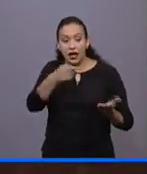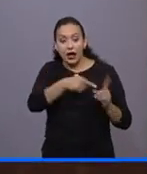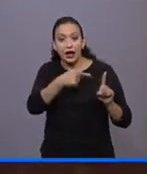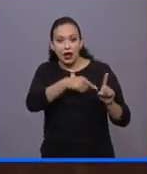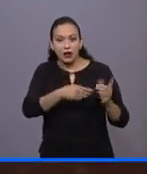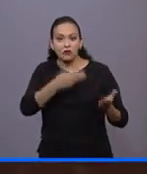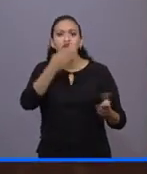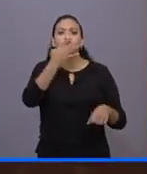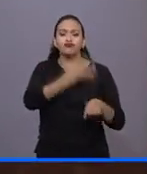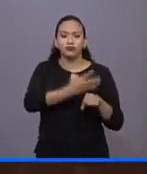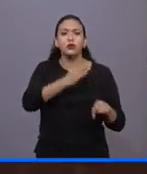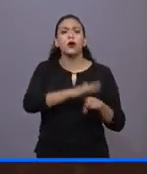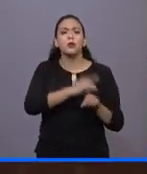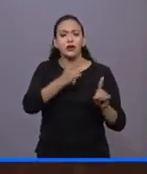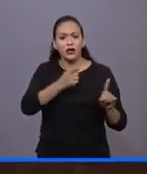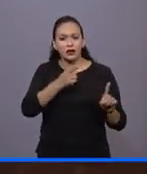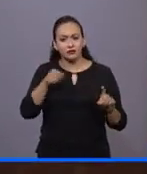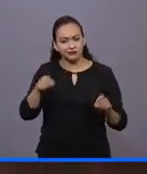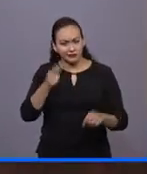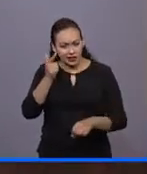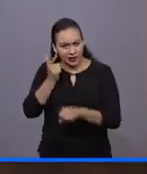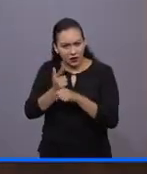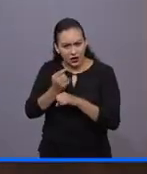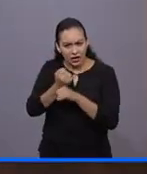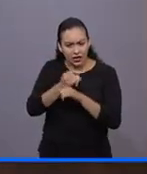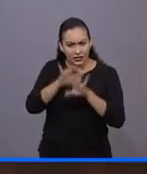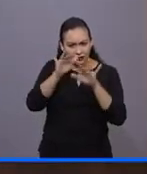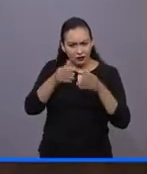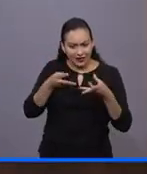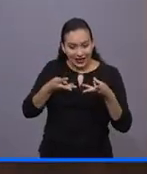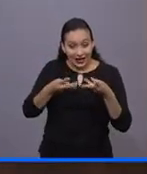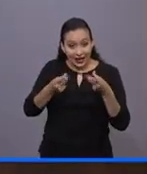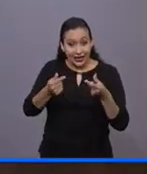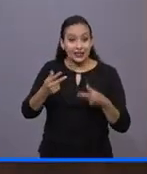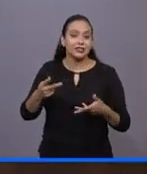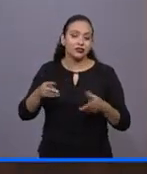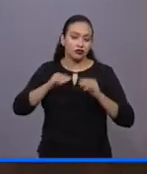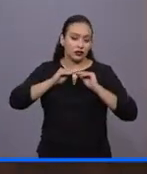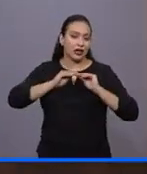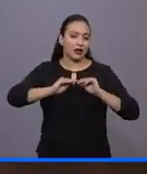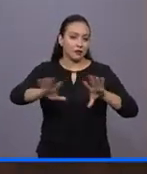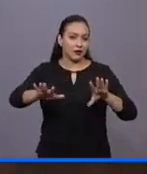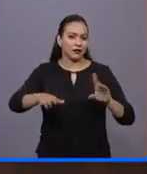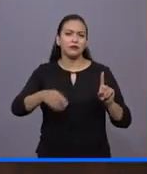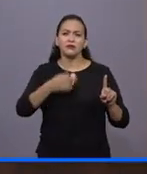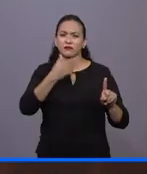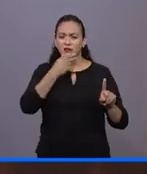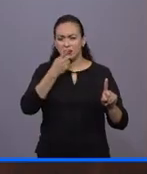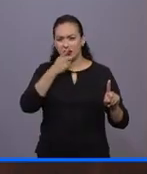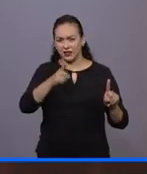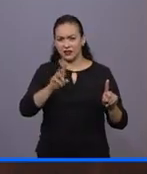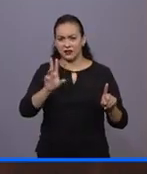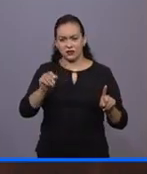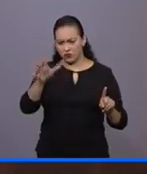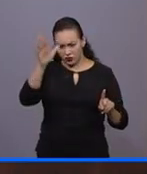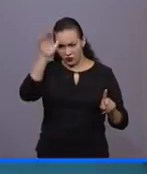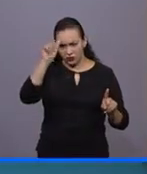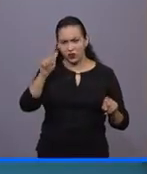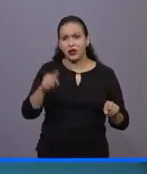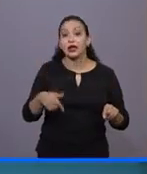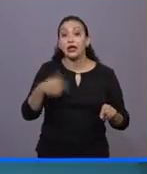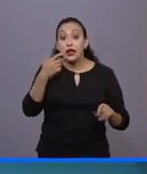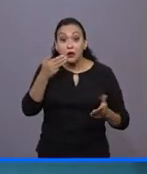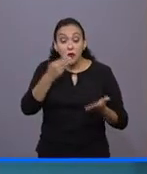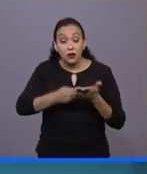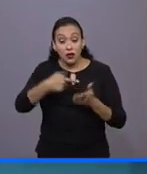sanción por las irregularidades detectadas en su informe de gastos de campaña. El promovente impugna la sanción que le impuso el INE por más de